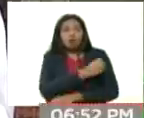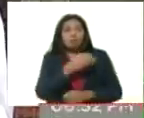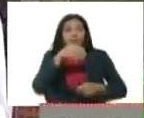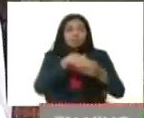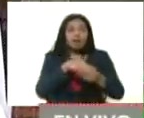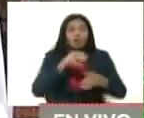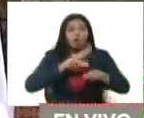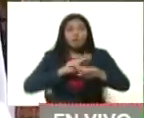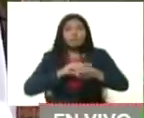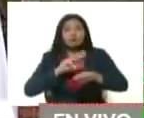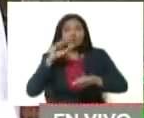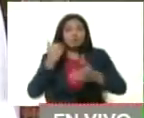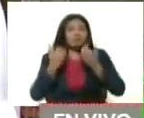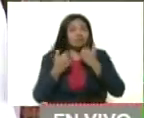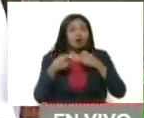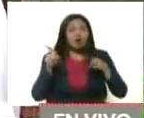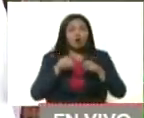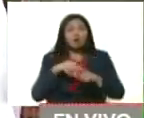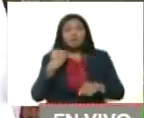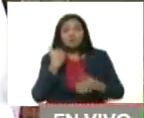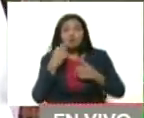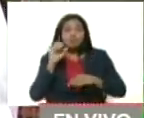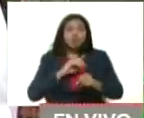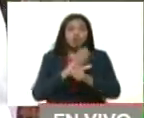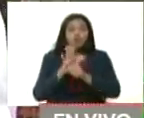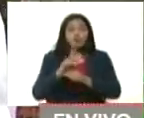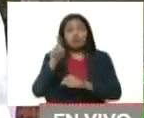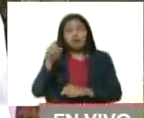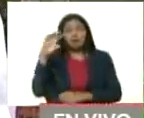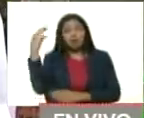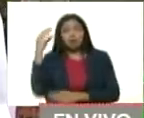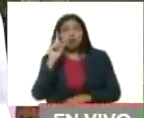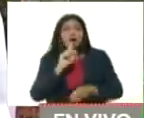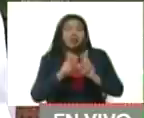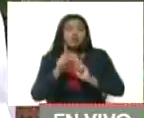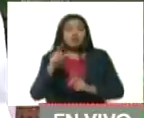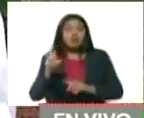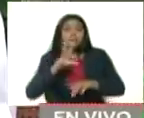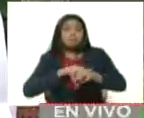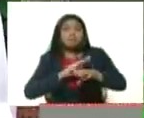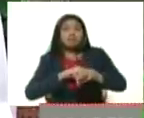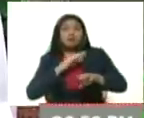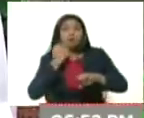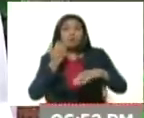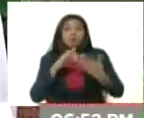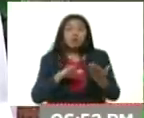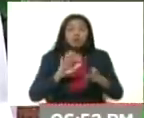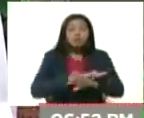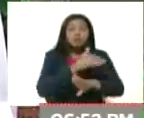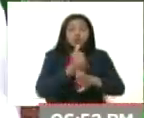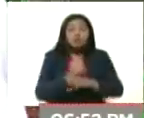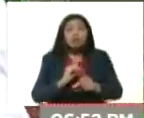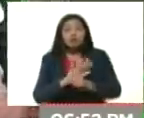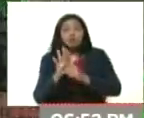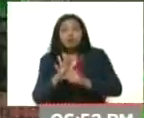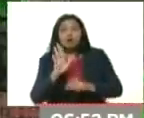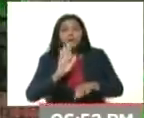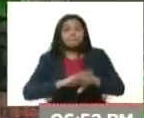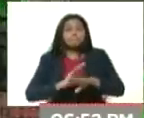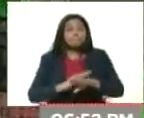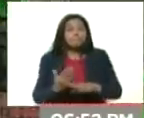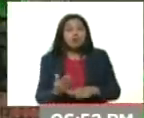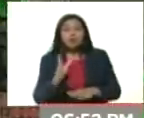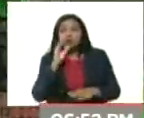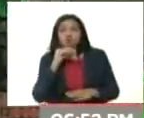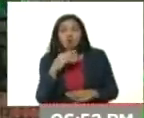los médicos que se han infectado en Colombia. Lamentablemente ya hay varios profesionales de salud fallecidos porque no tienen